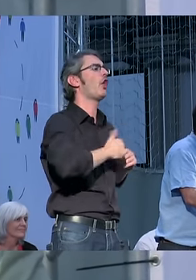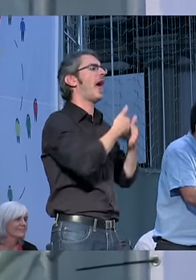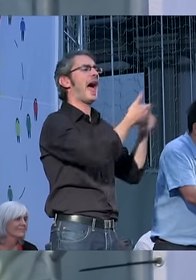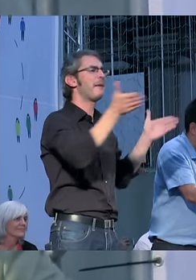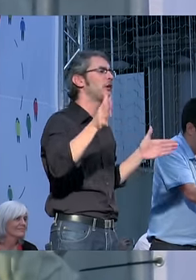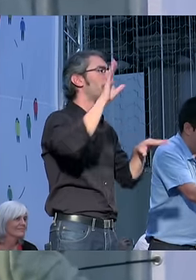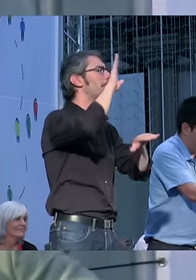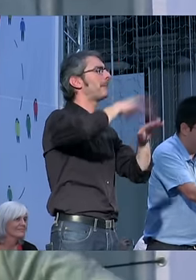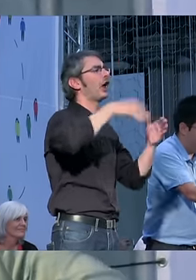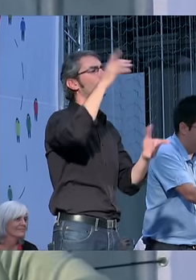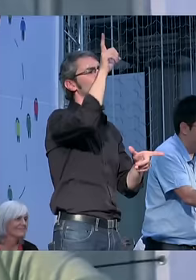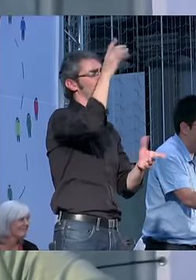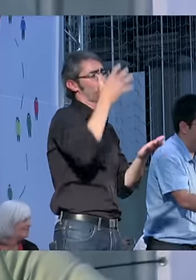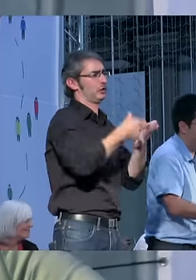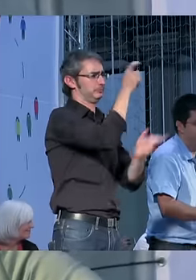todo el mundo.